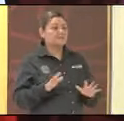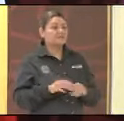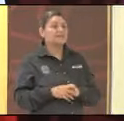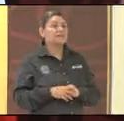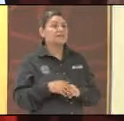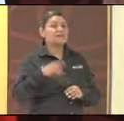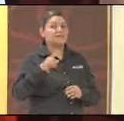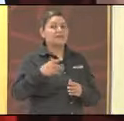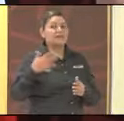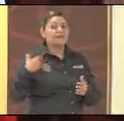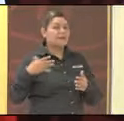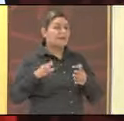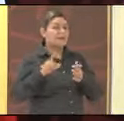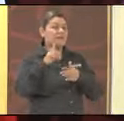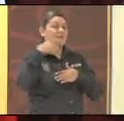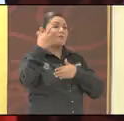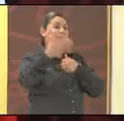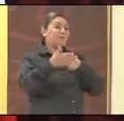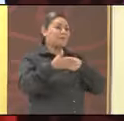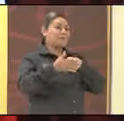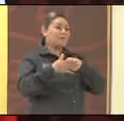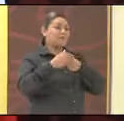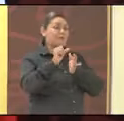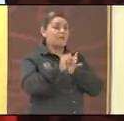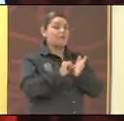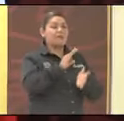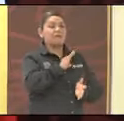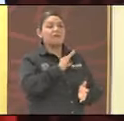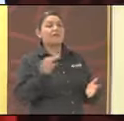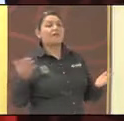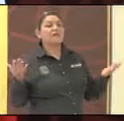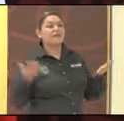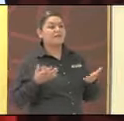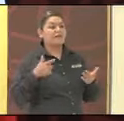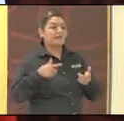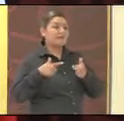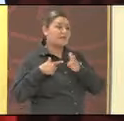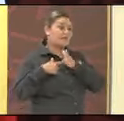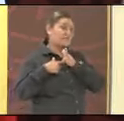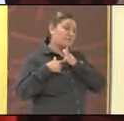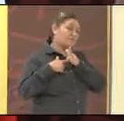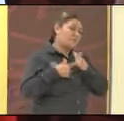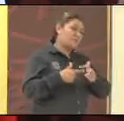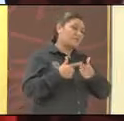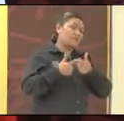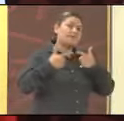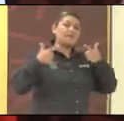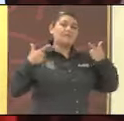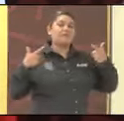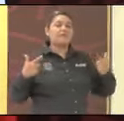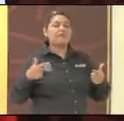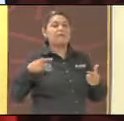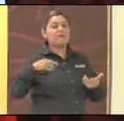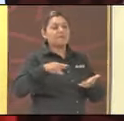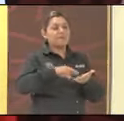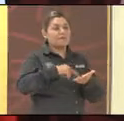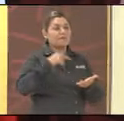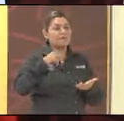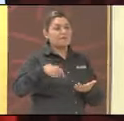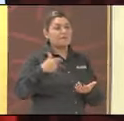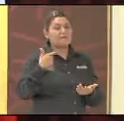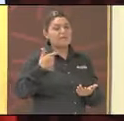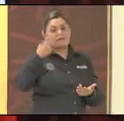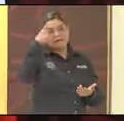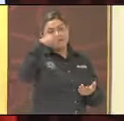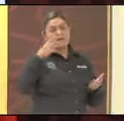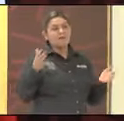a partir del próximo mes, pues ya vamos a poder tener ese impulso enorme de promoción de financiamiento para